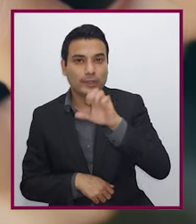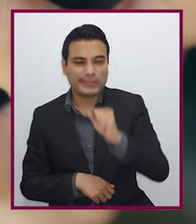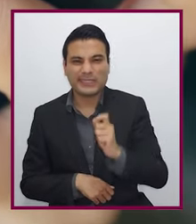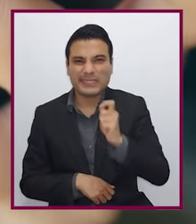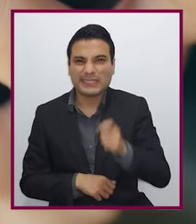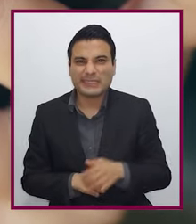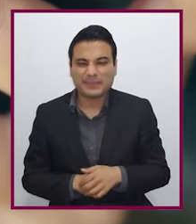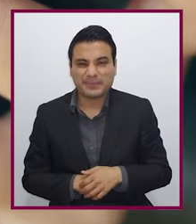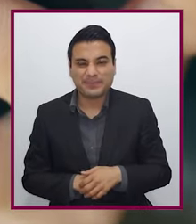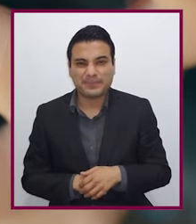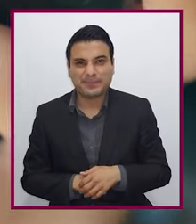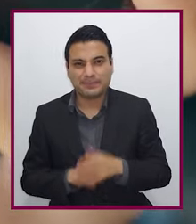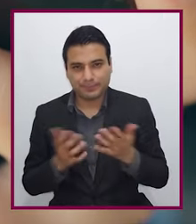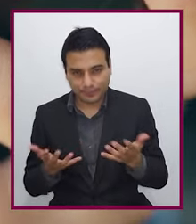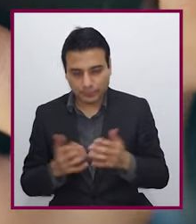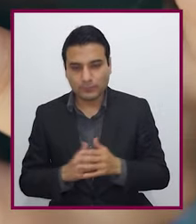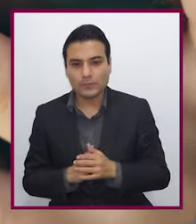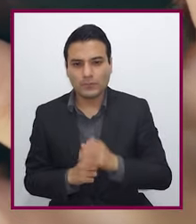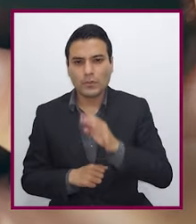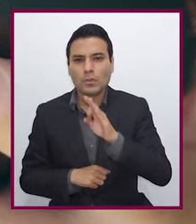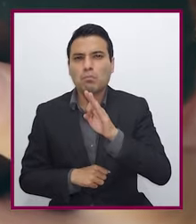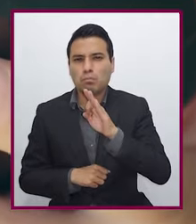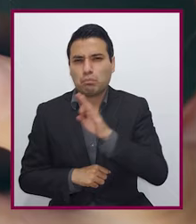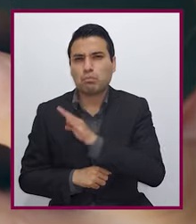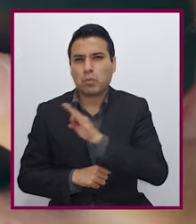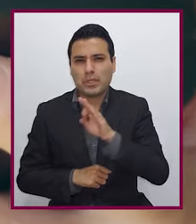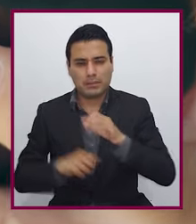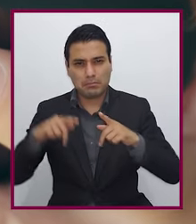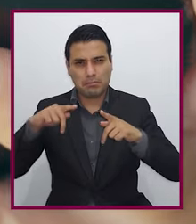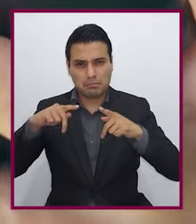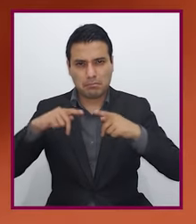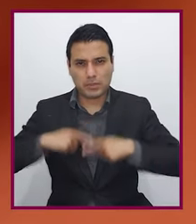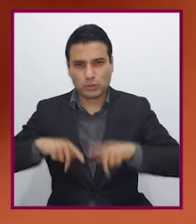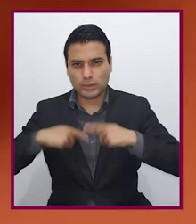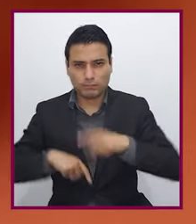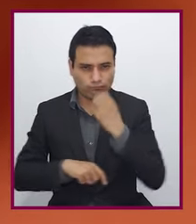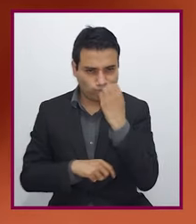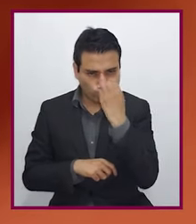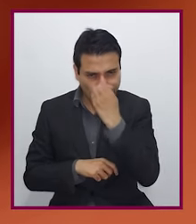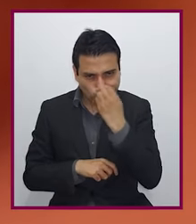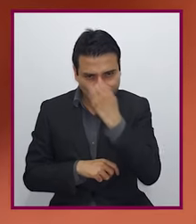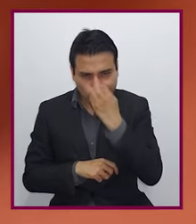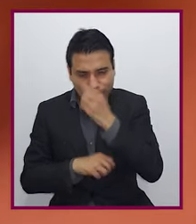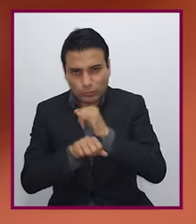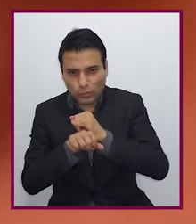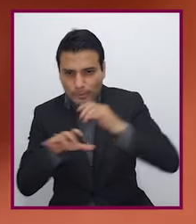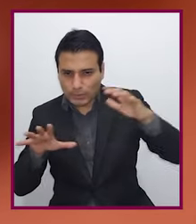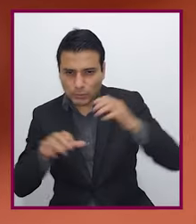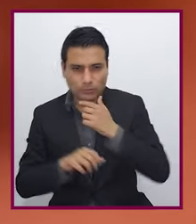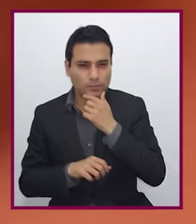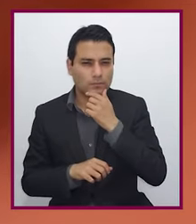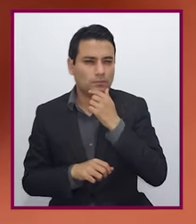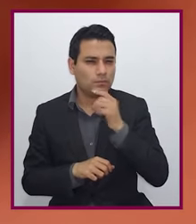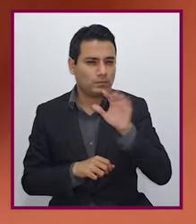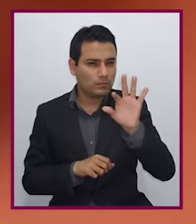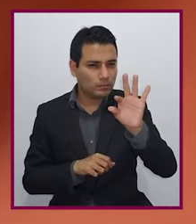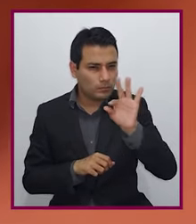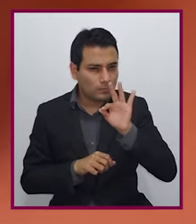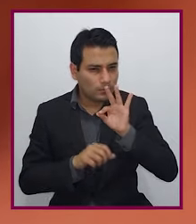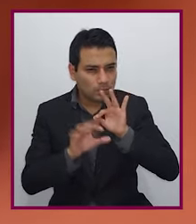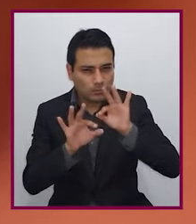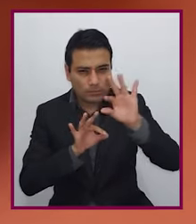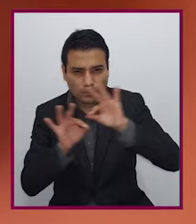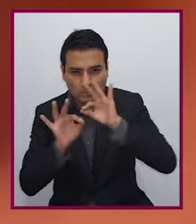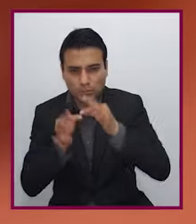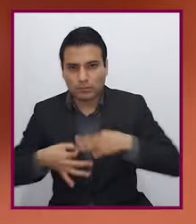hiperlectores, que son aquellos capaces de leer de modo selectivo, evaluar y cuestionar